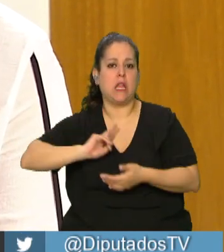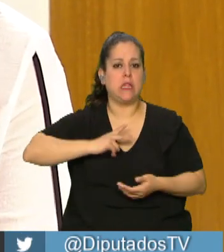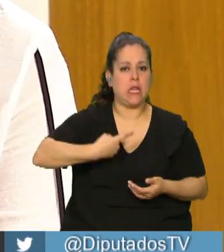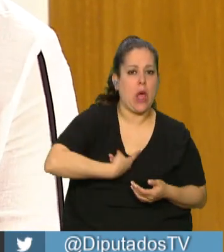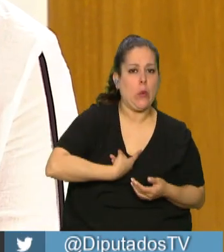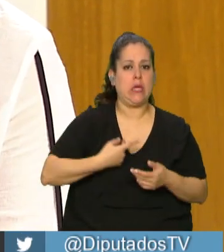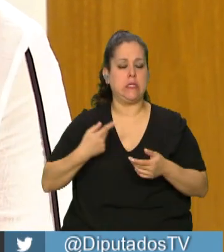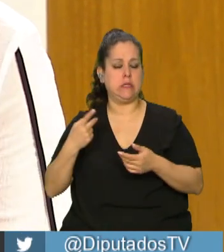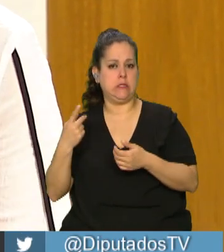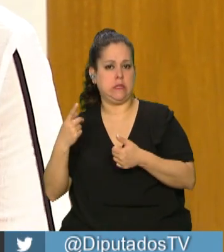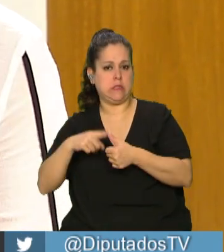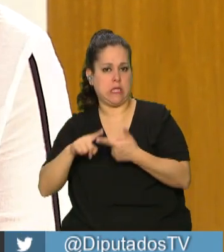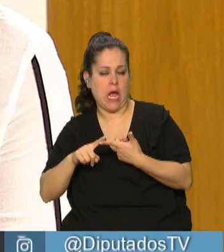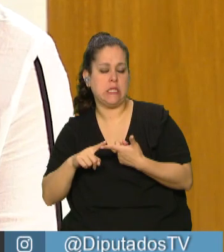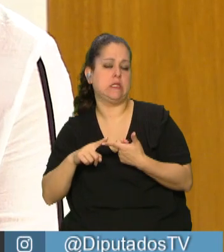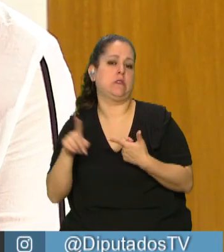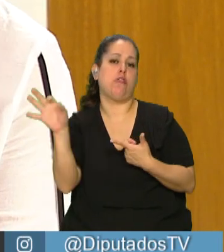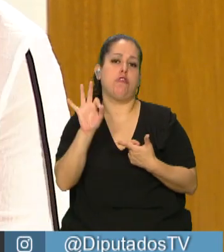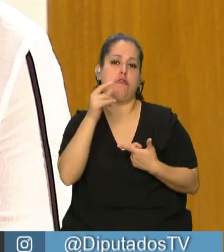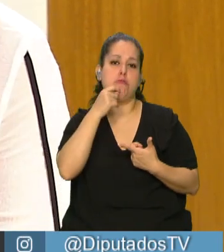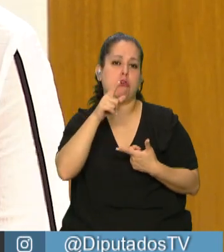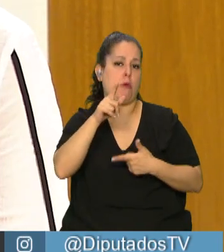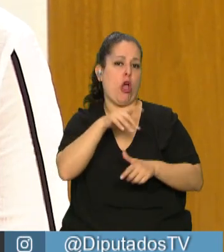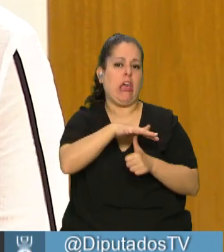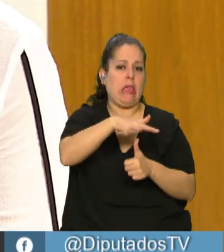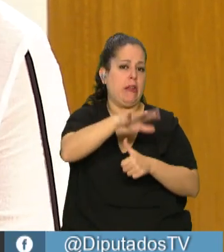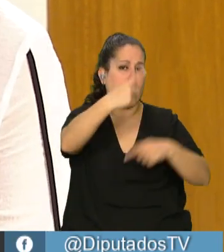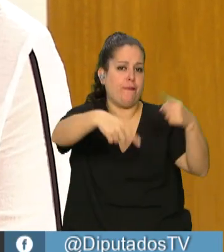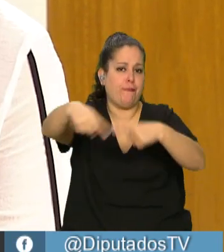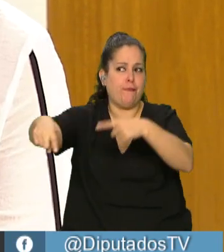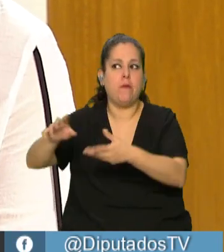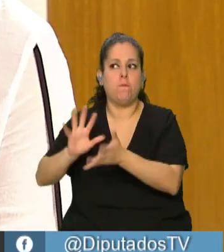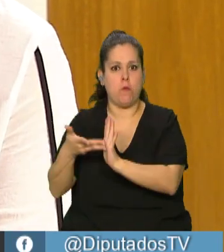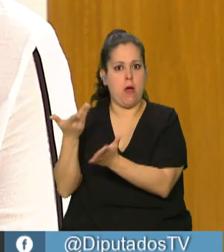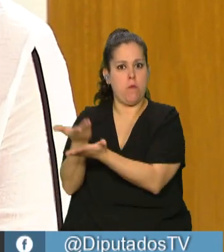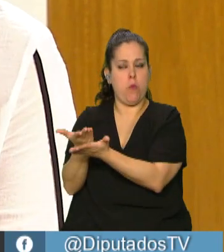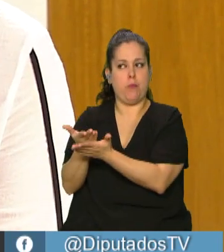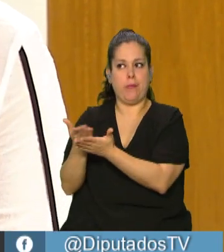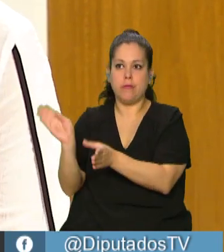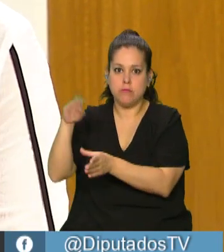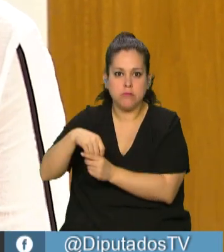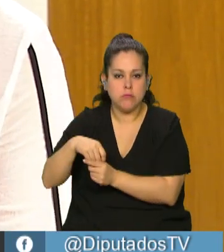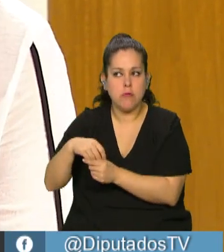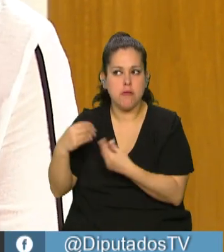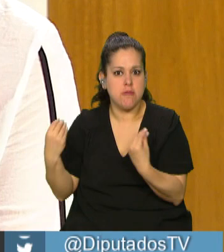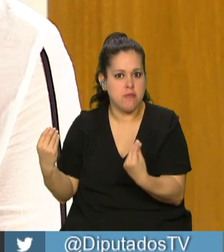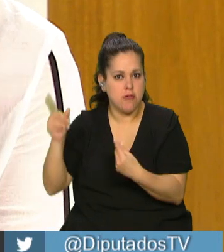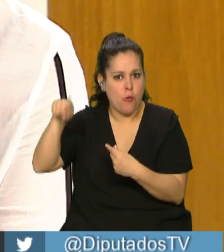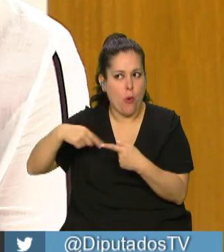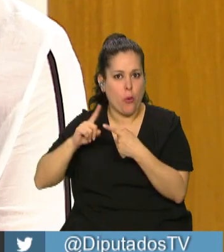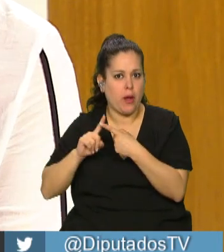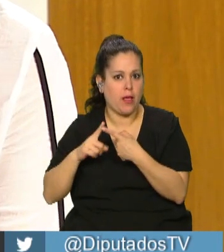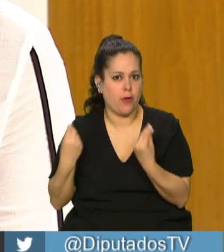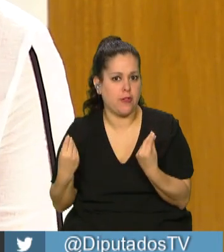de personas de sexos y expresiones de género diversas, como una apuesta también al reconocimiento de las leyes que se han aprobado aquí en